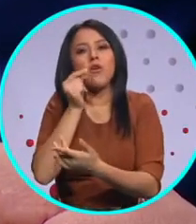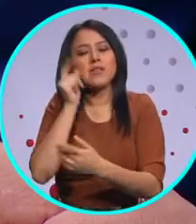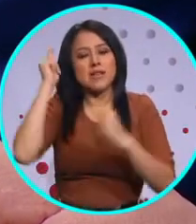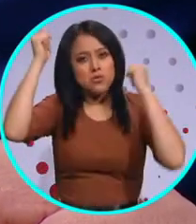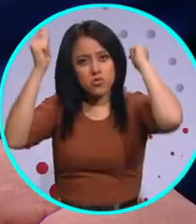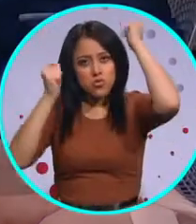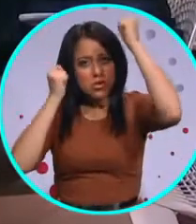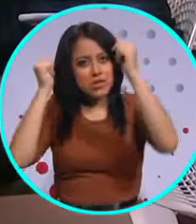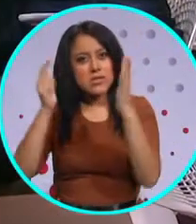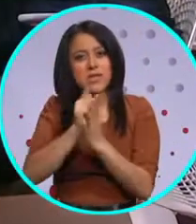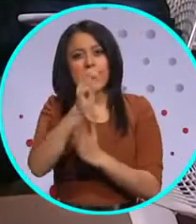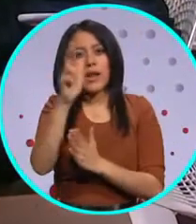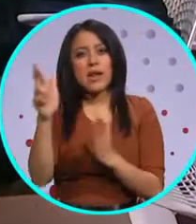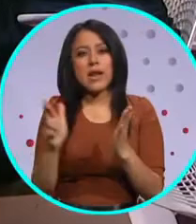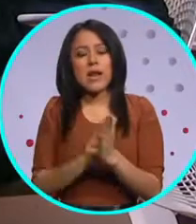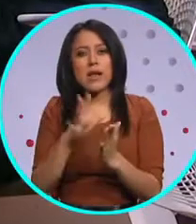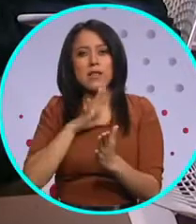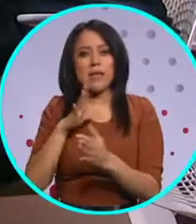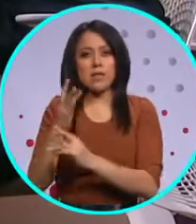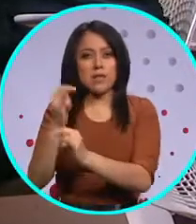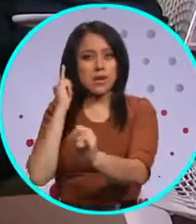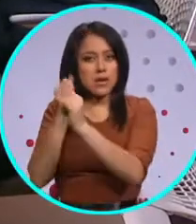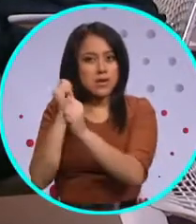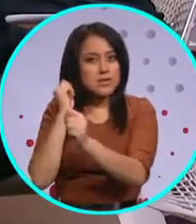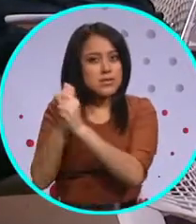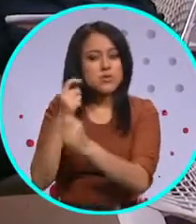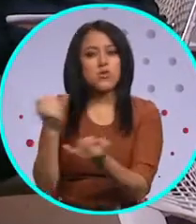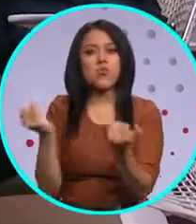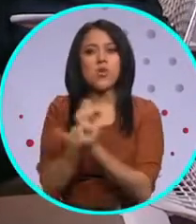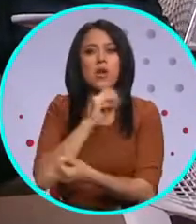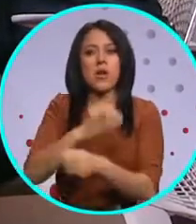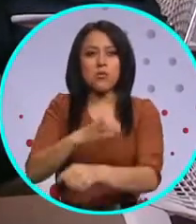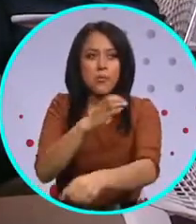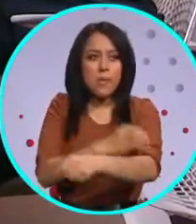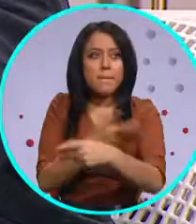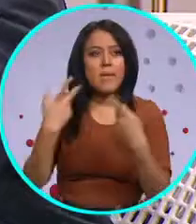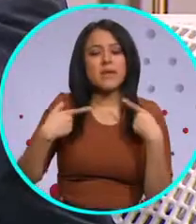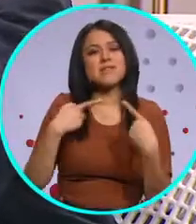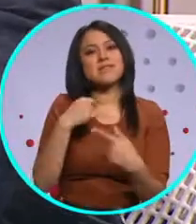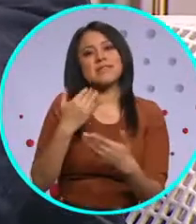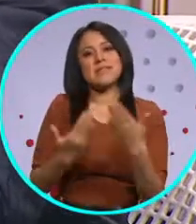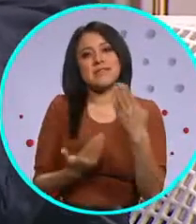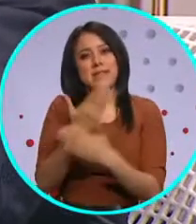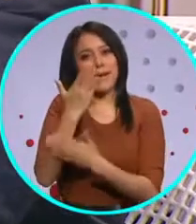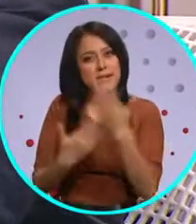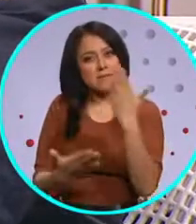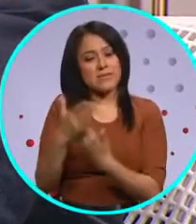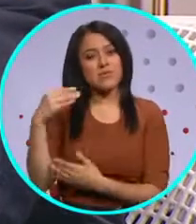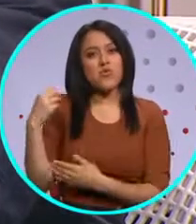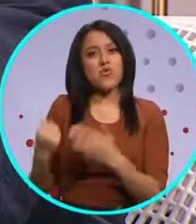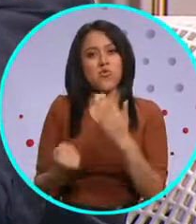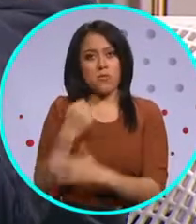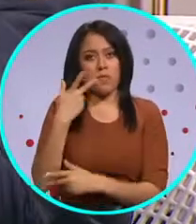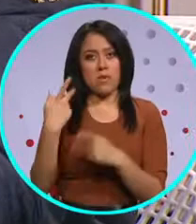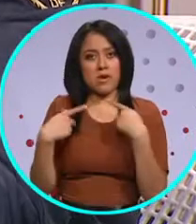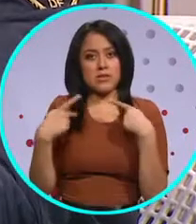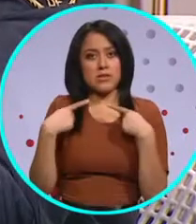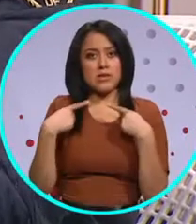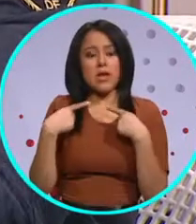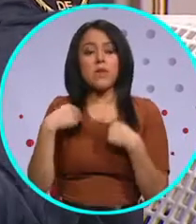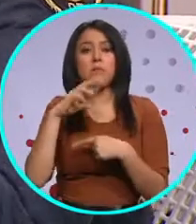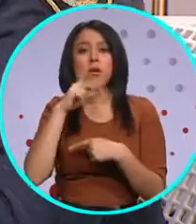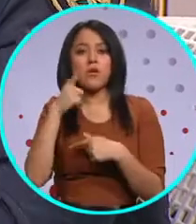reglamento de tránsito el acompañamiento a cuentahabientes que es un servicio muy novedoso para prevenir el robo a cuentahabientes tú le llamas